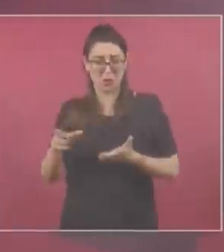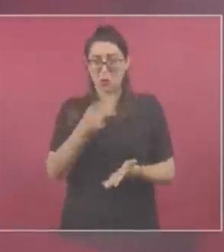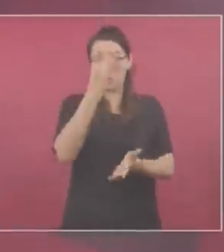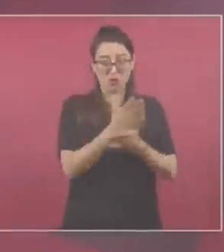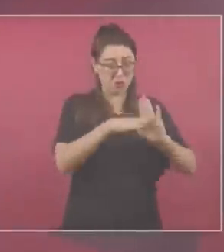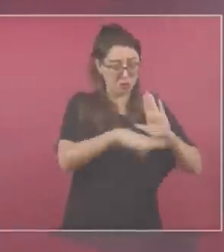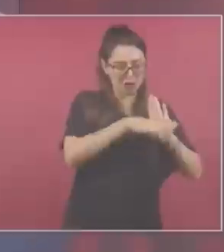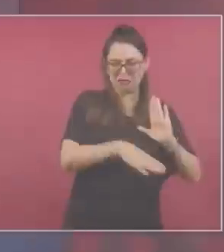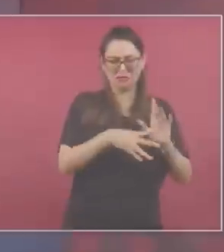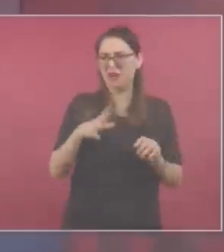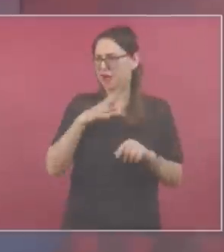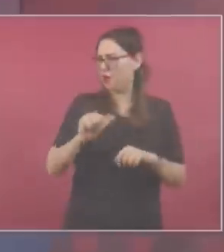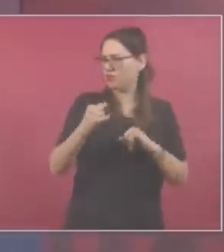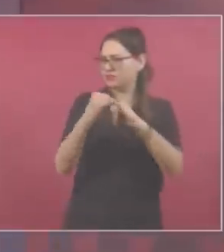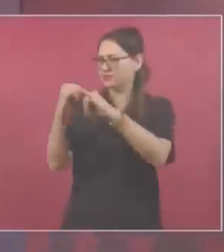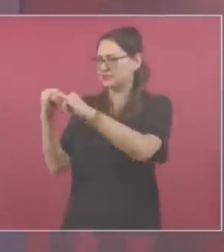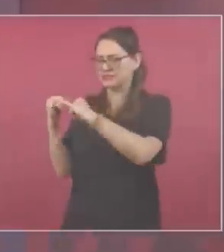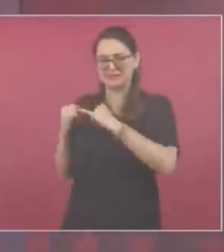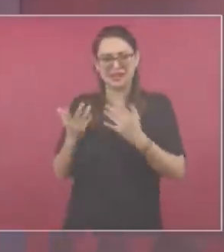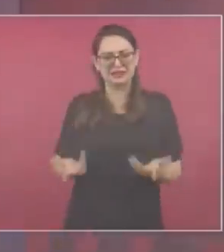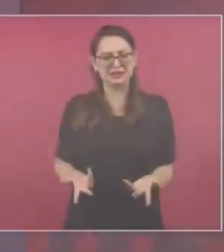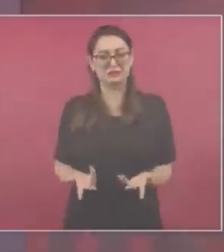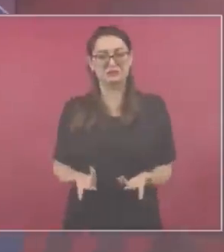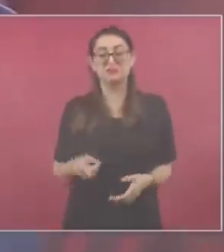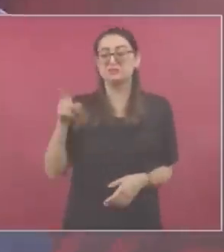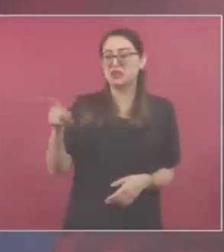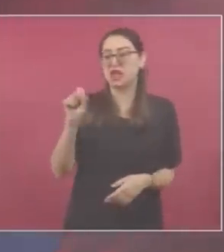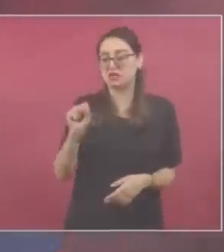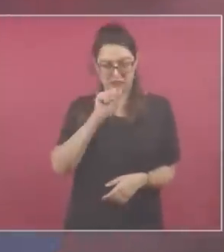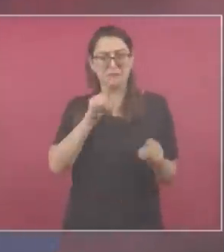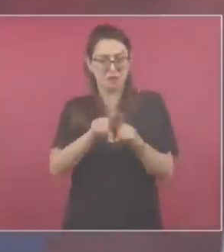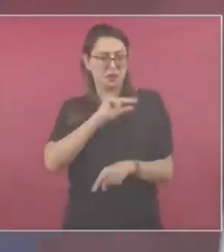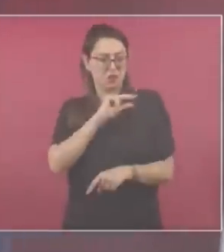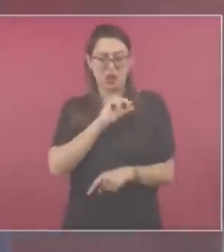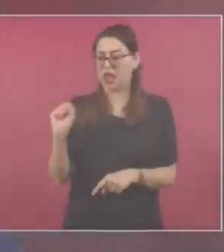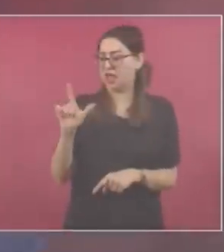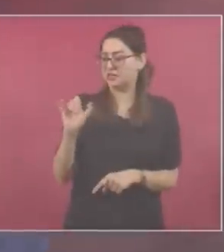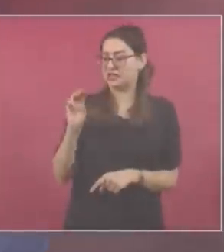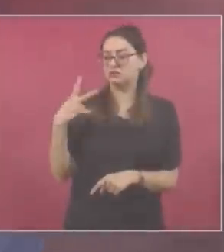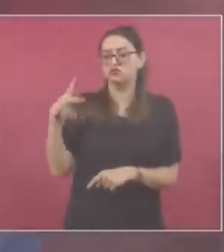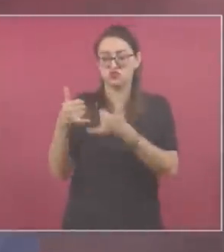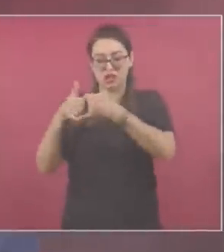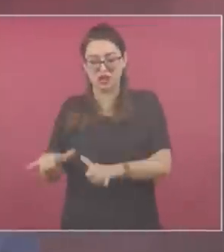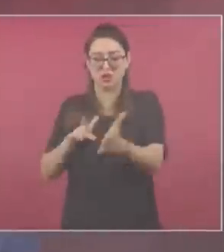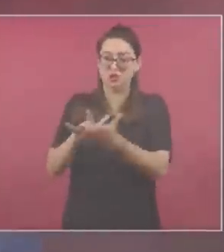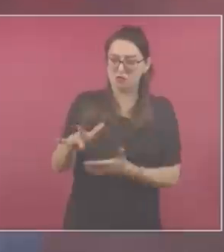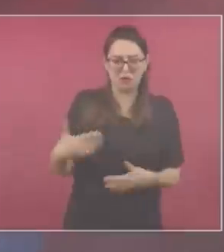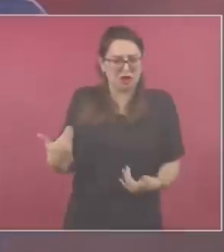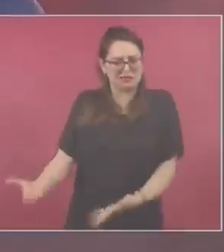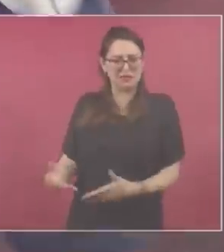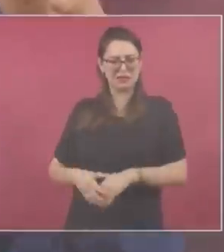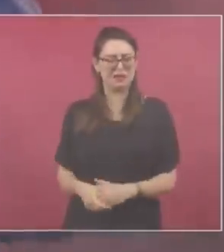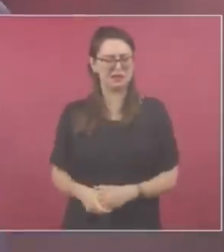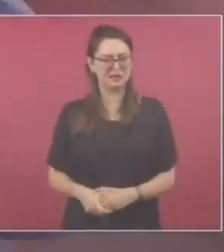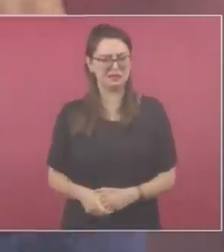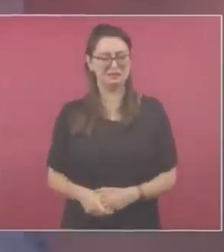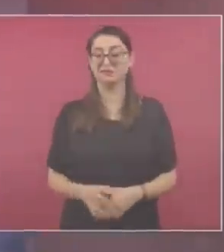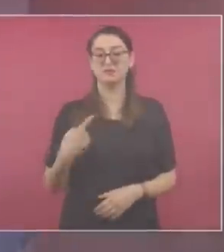apoyó el yerno de Carlos Slim, qué bueno, pero han